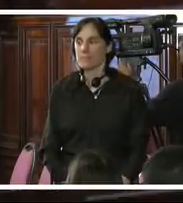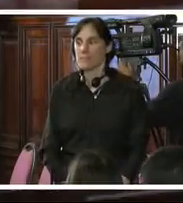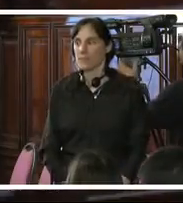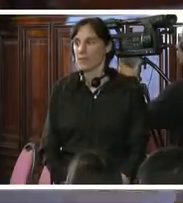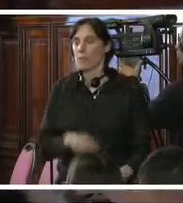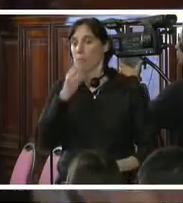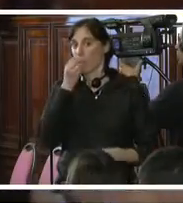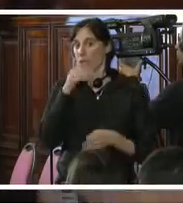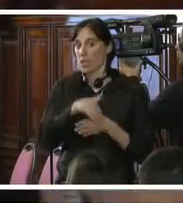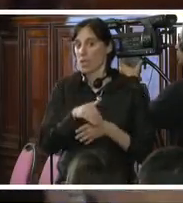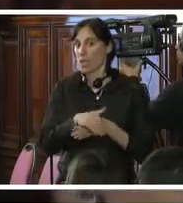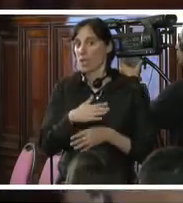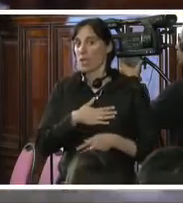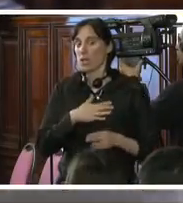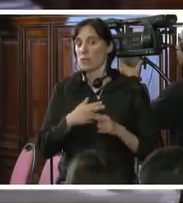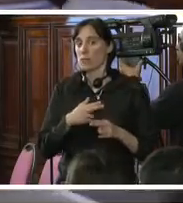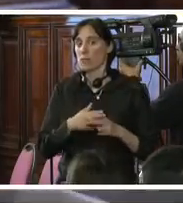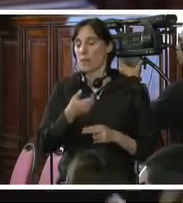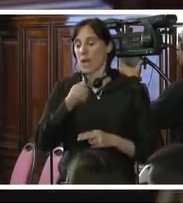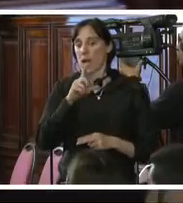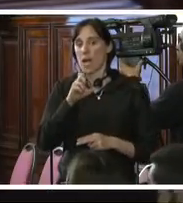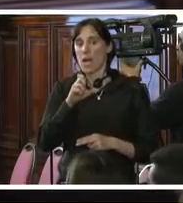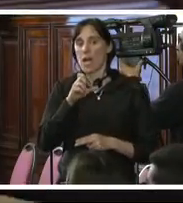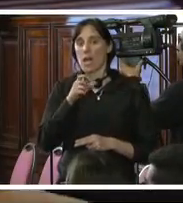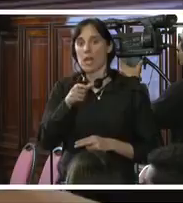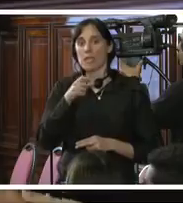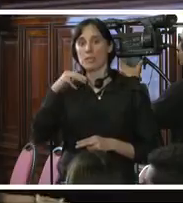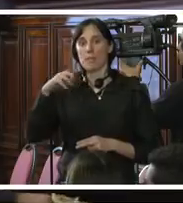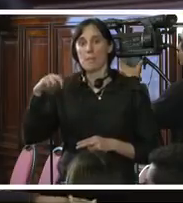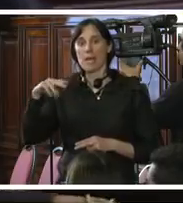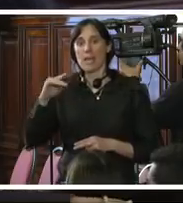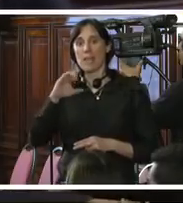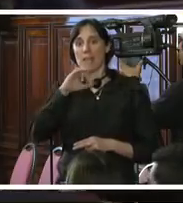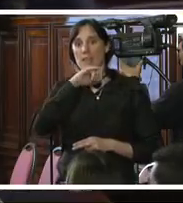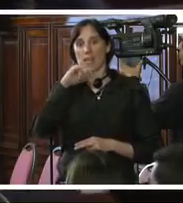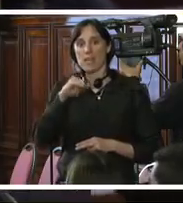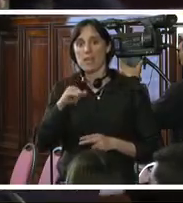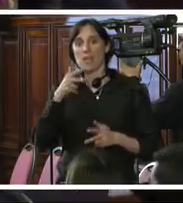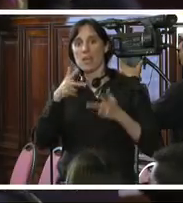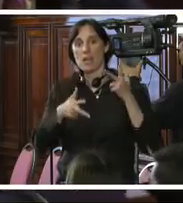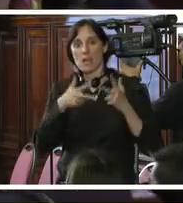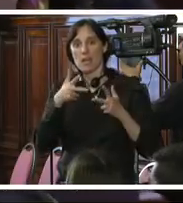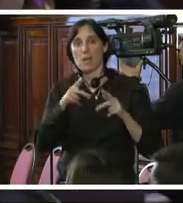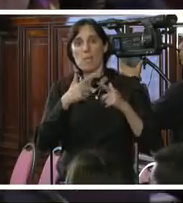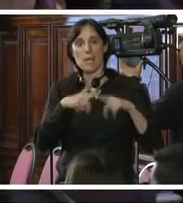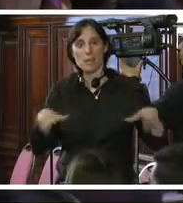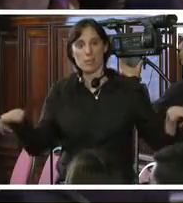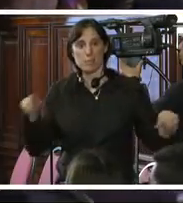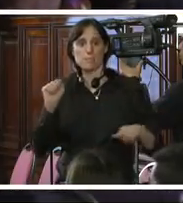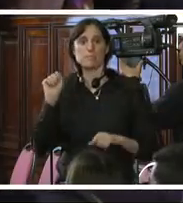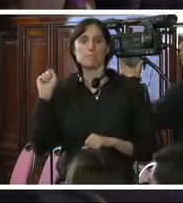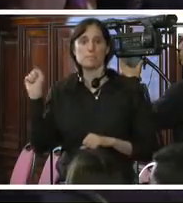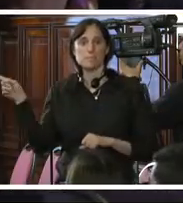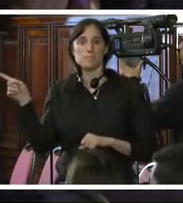Muy buenas tardes, mi nombre es Alex Méndez y estoy aquí en representación del Grupo de Información en Reproducción Elegida de México.